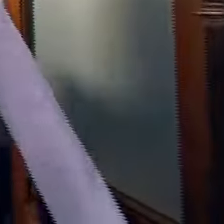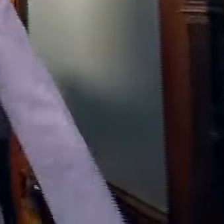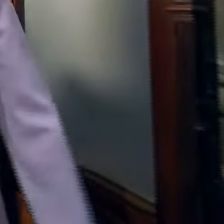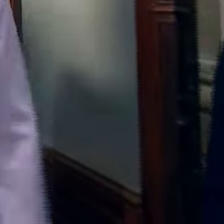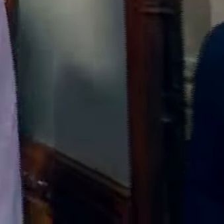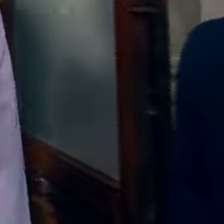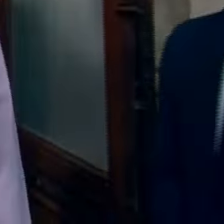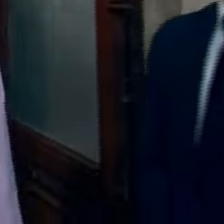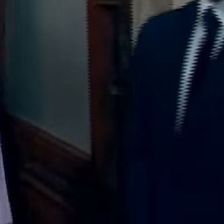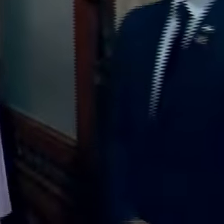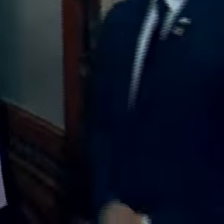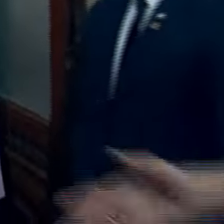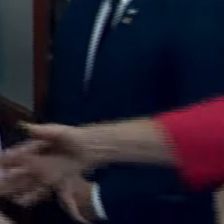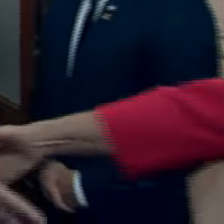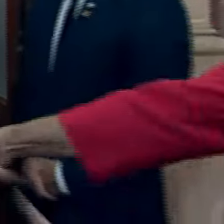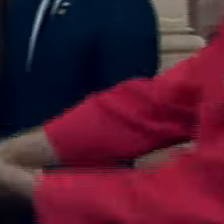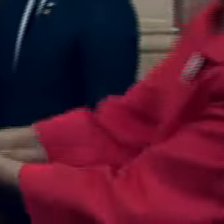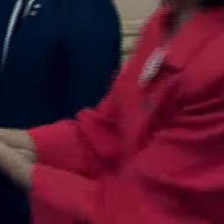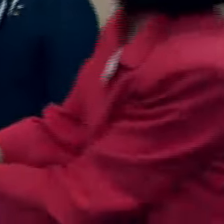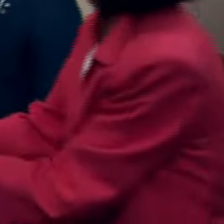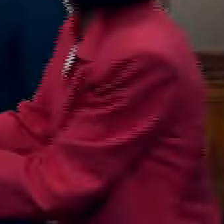preside el inicio de las